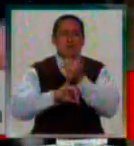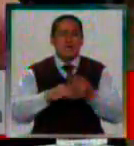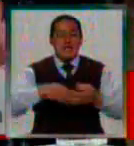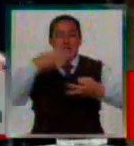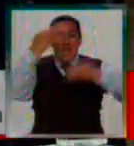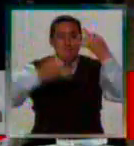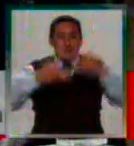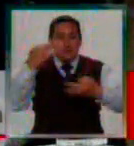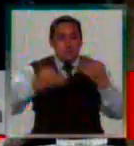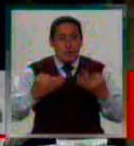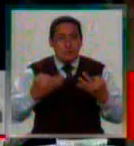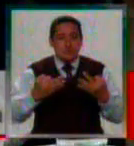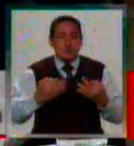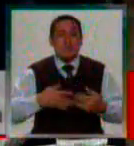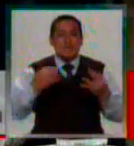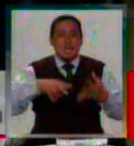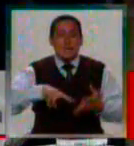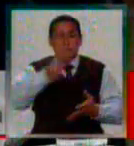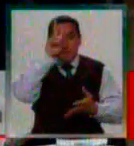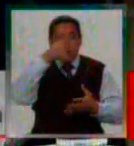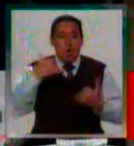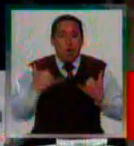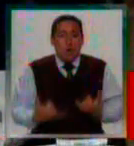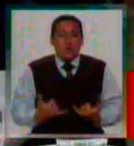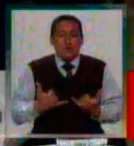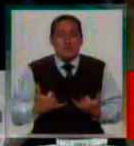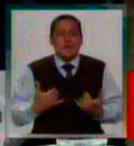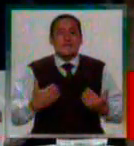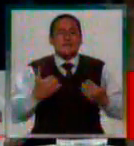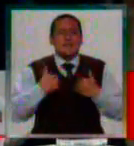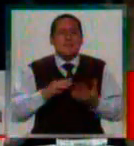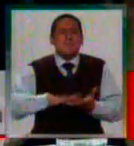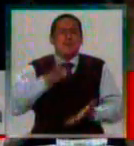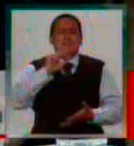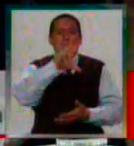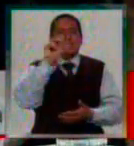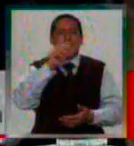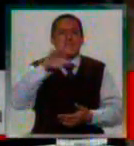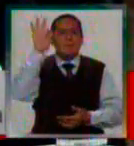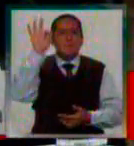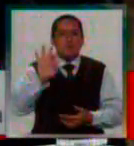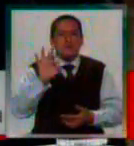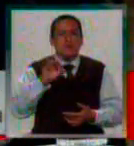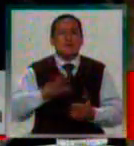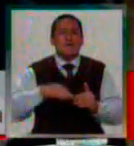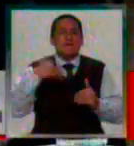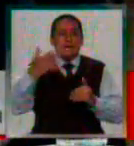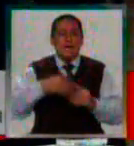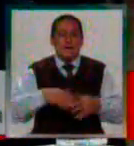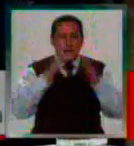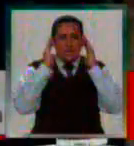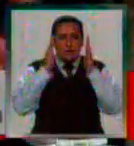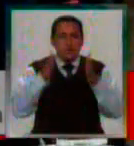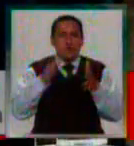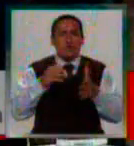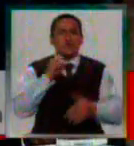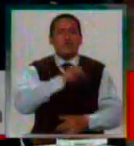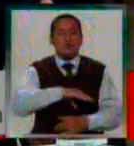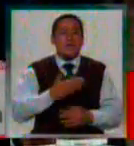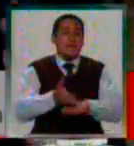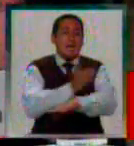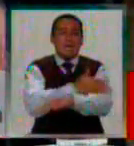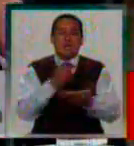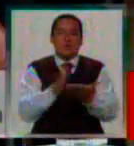presupuesto de la República hoy día podemos señalar que tiene más de 30 por en lo que es el enfoque social que antes no lo